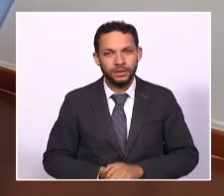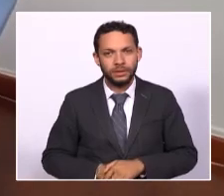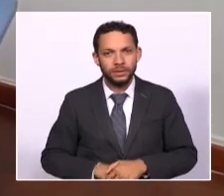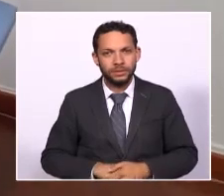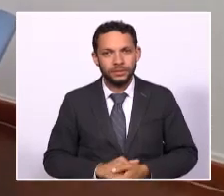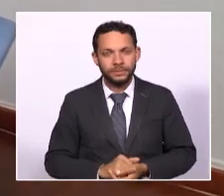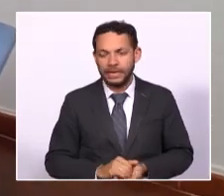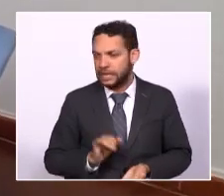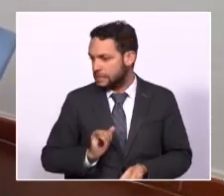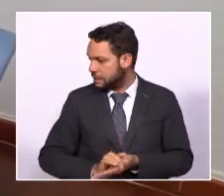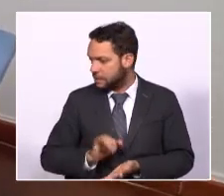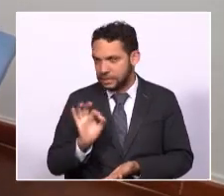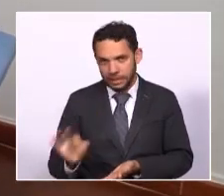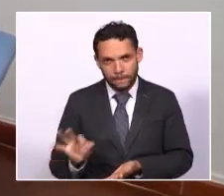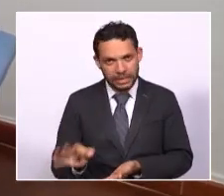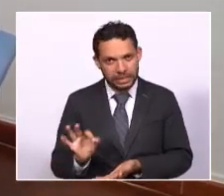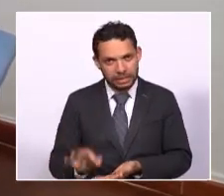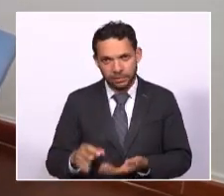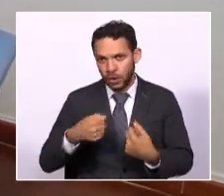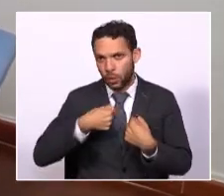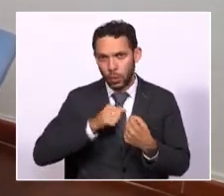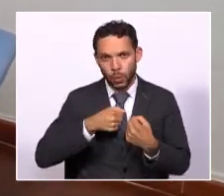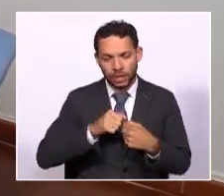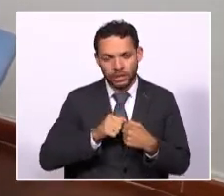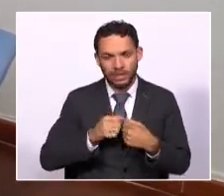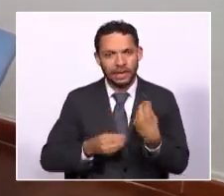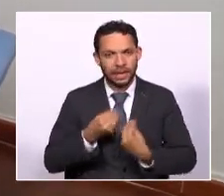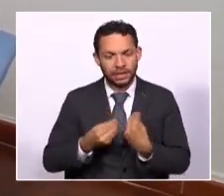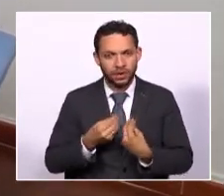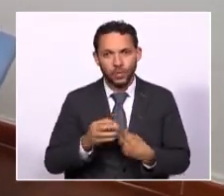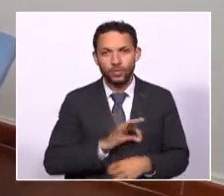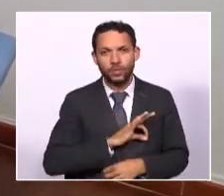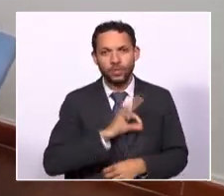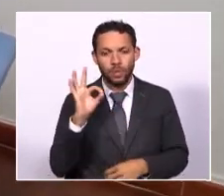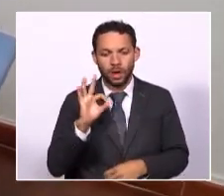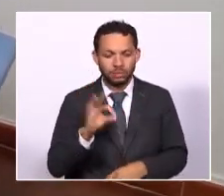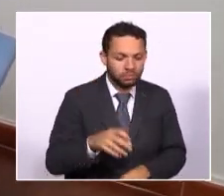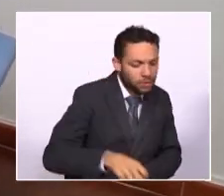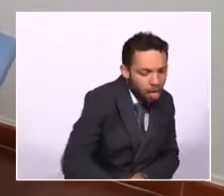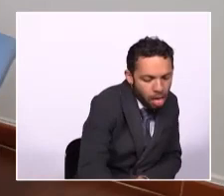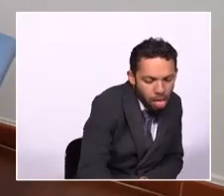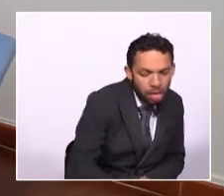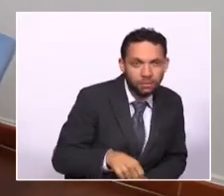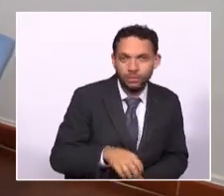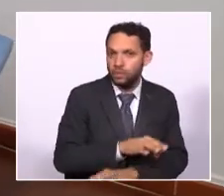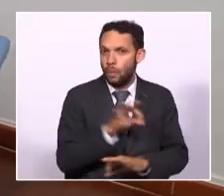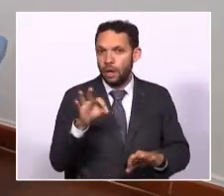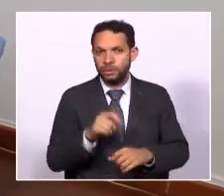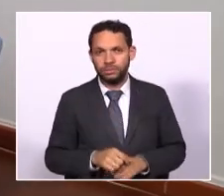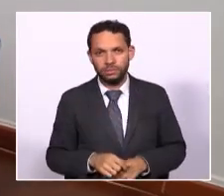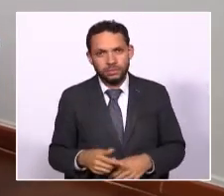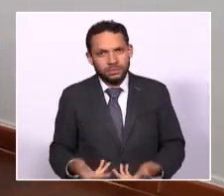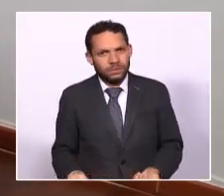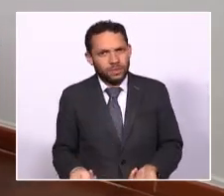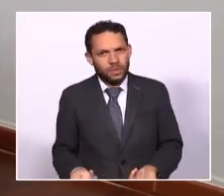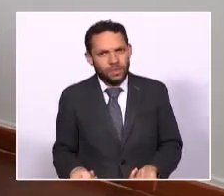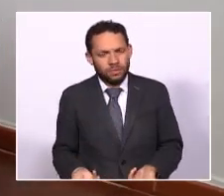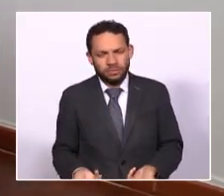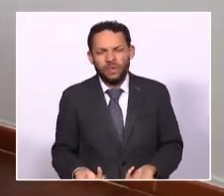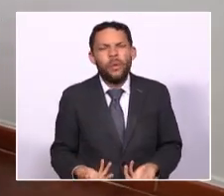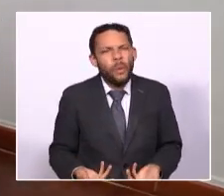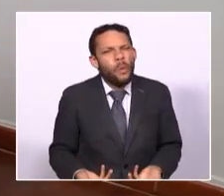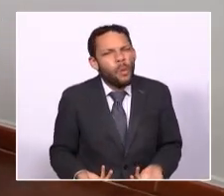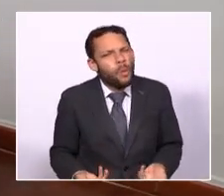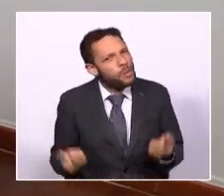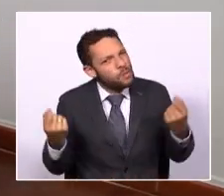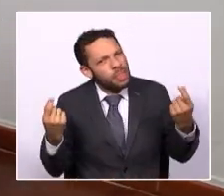Usted siempre se agacha con las rodillas. Sí. Nunca se agacha con la columna. No. Y ustedes dirán, ¿cómo que se agacha uno con la columna?